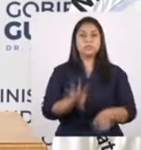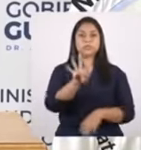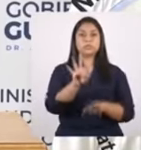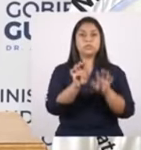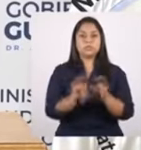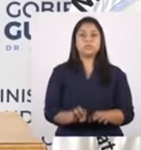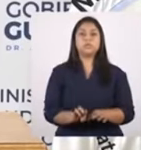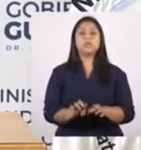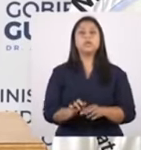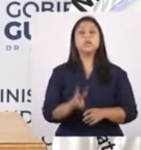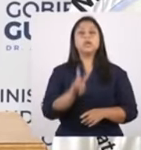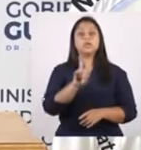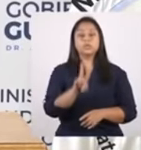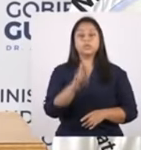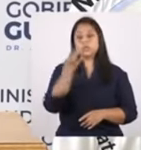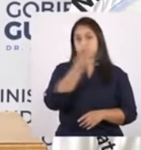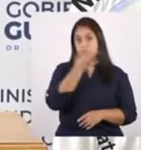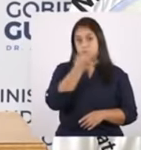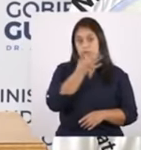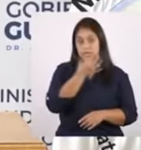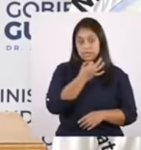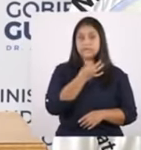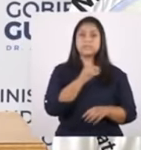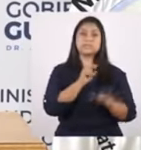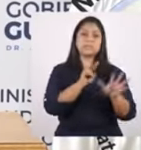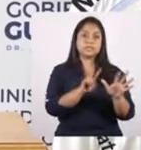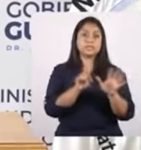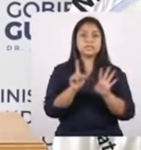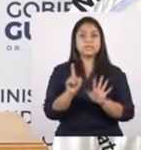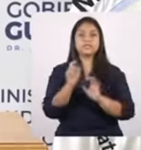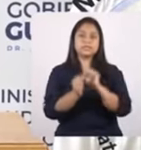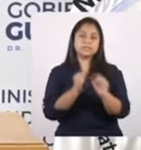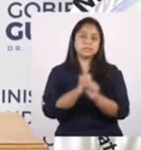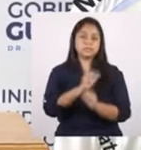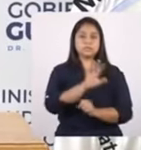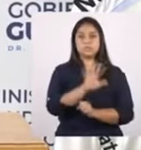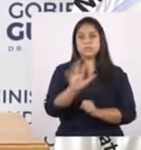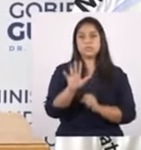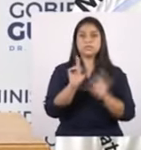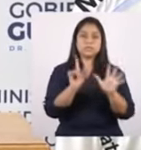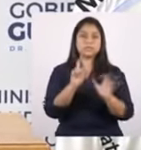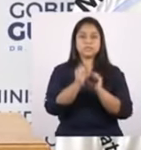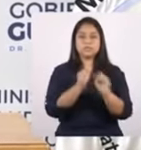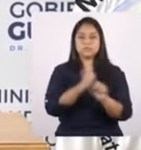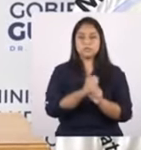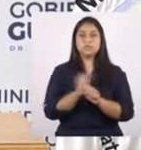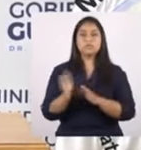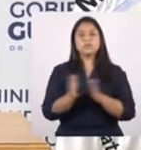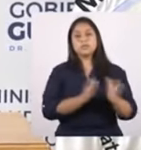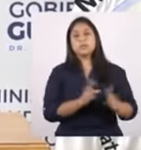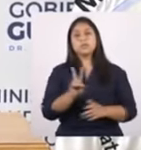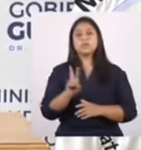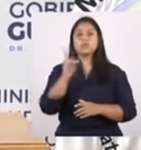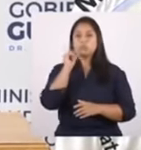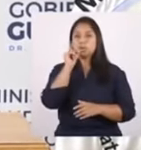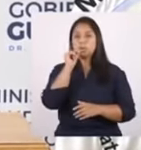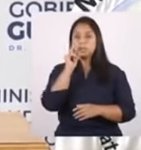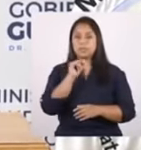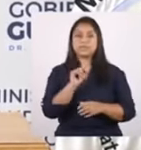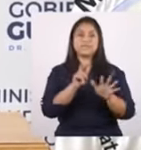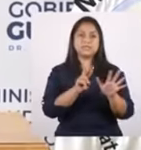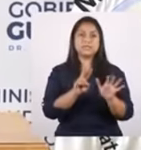pacientes, 2 de sexo femenino de 76 y 55 años y 2 de sexo masculino